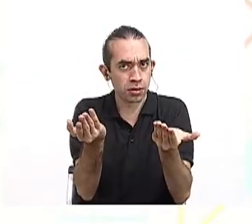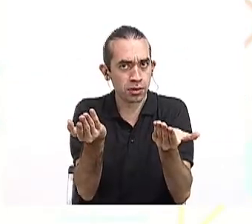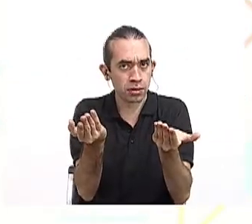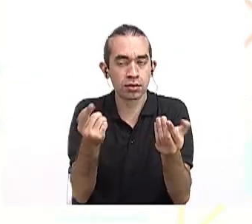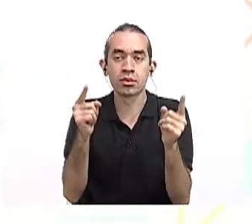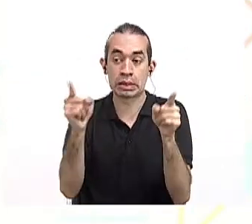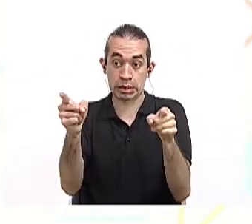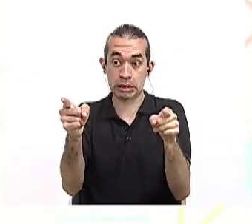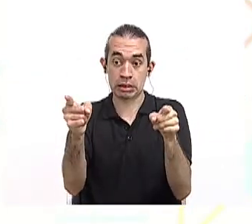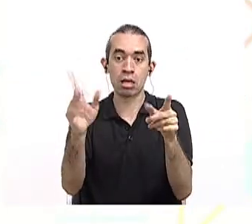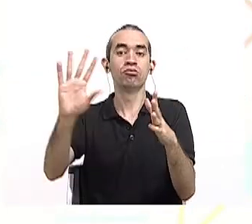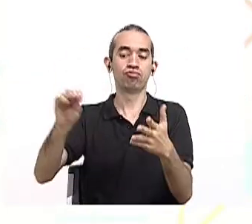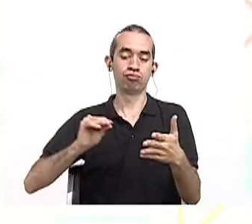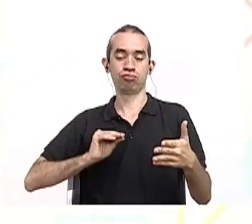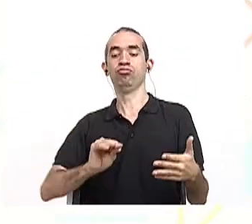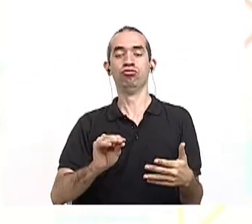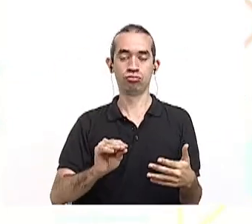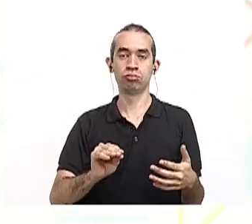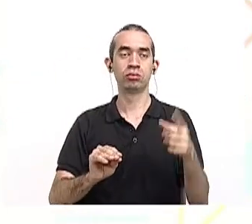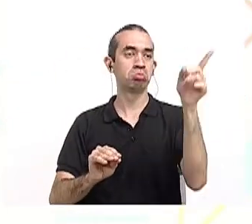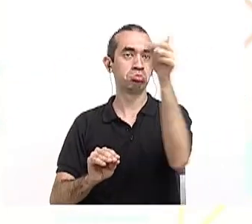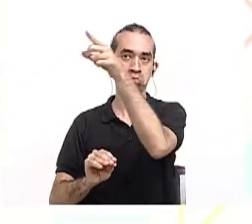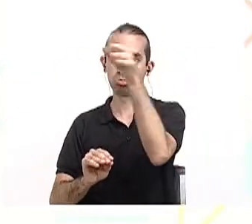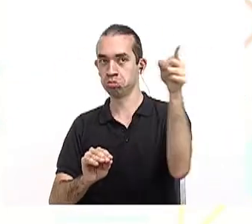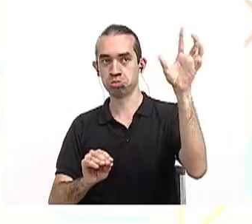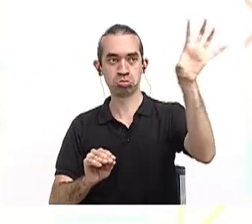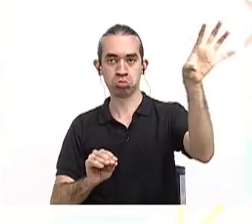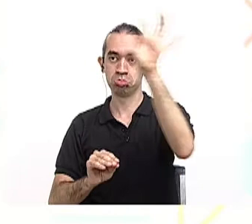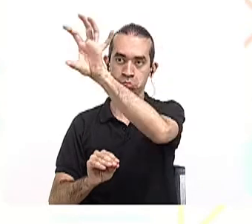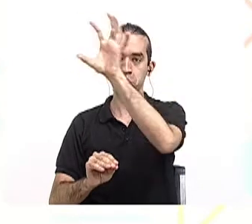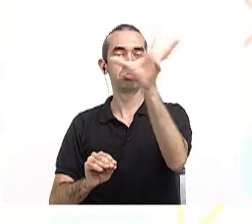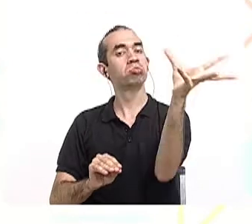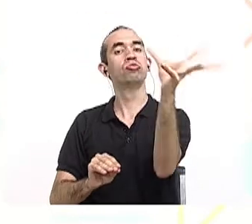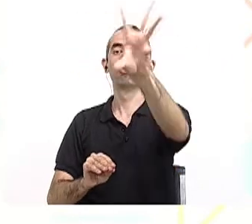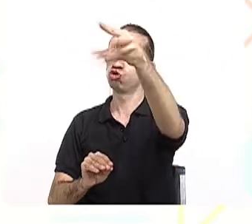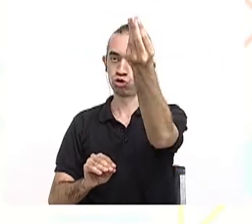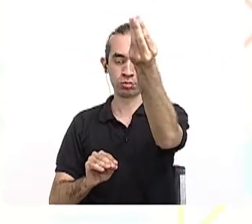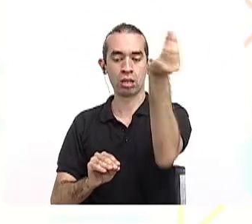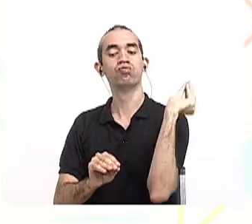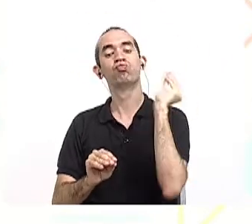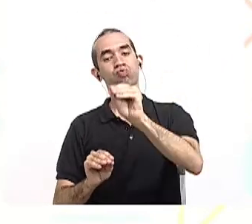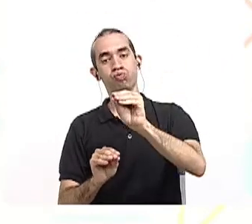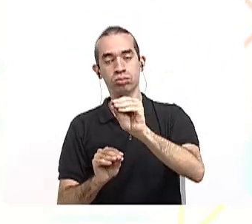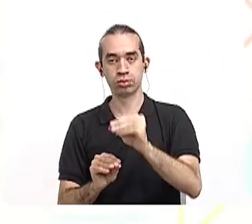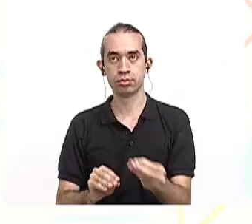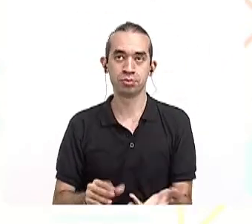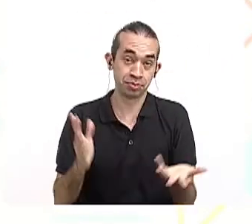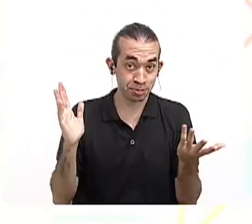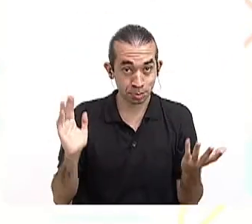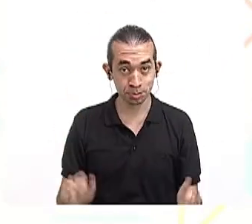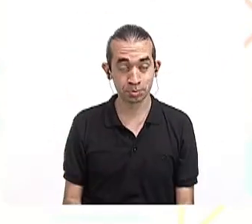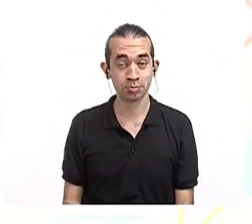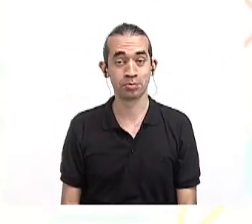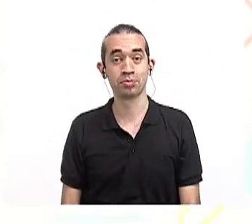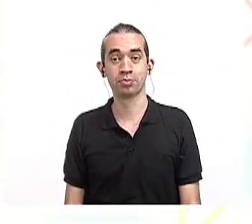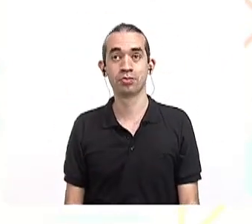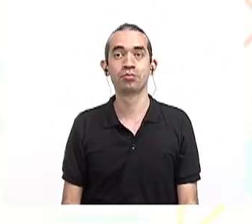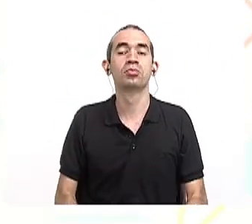conservamos el denominador y realizamos la operación con los